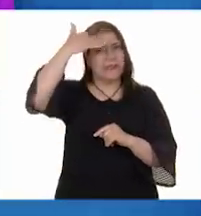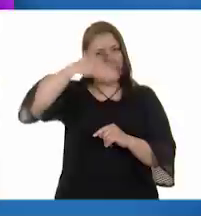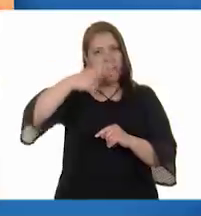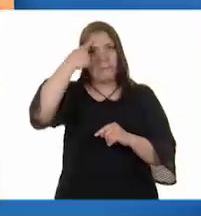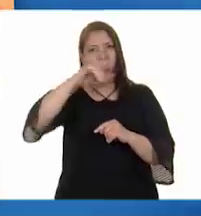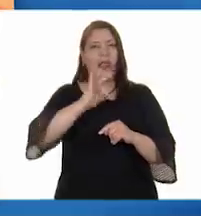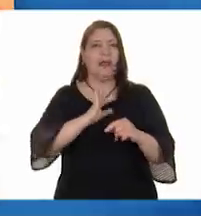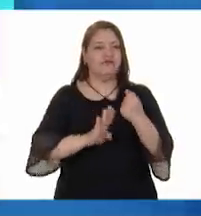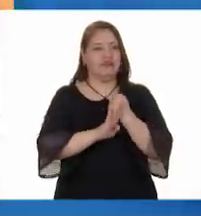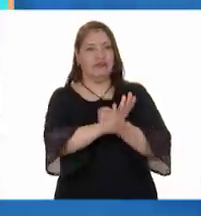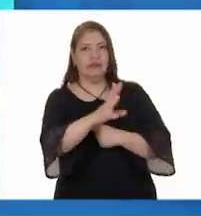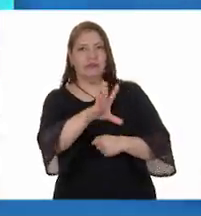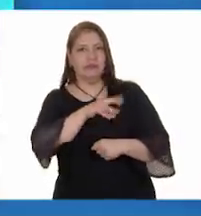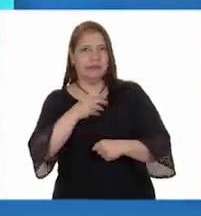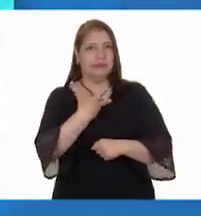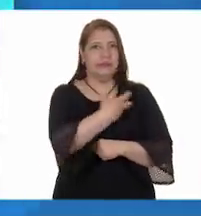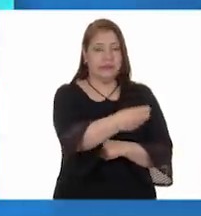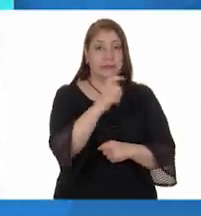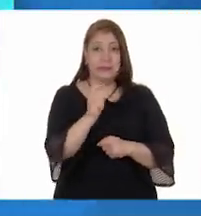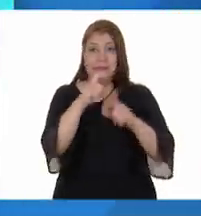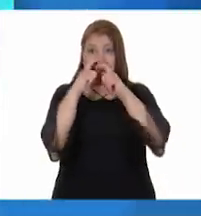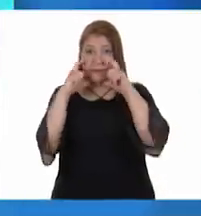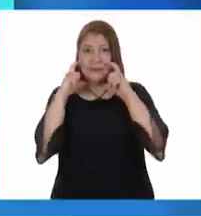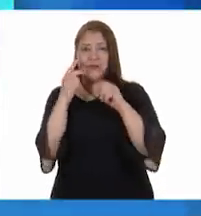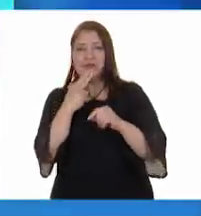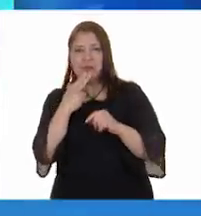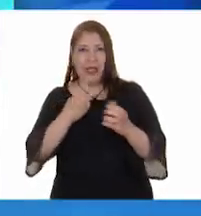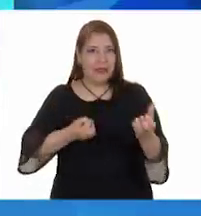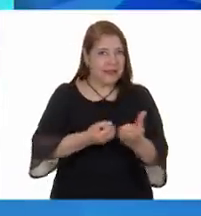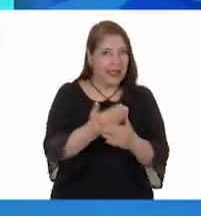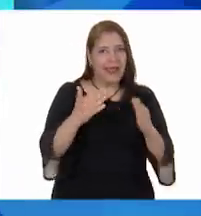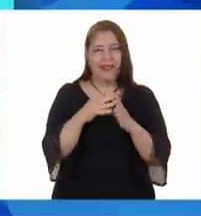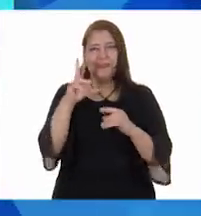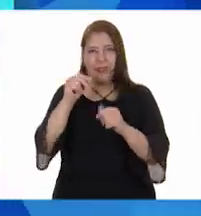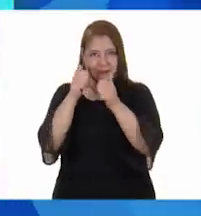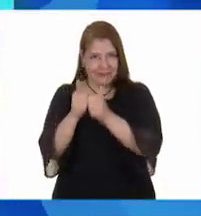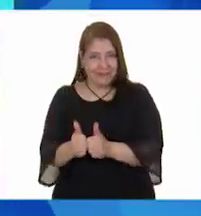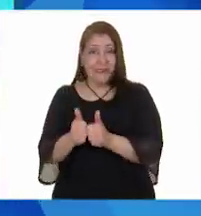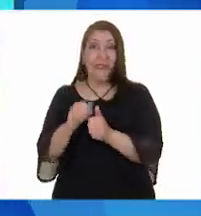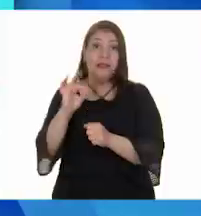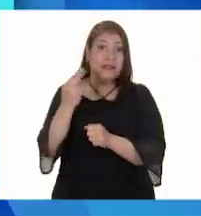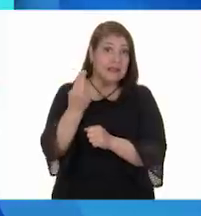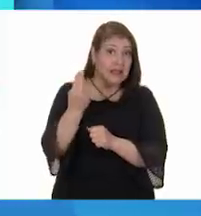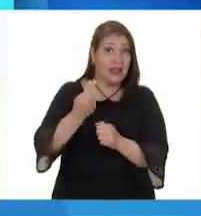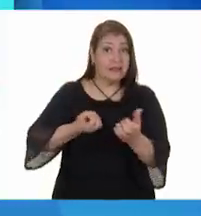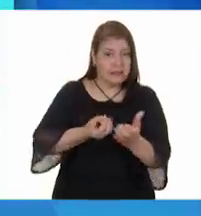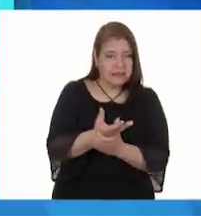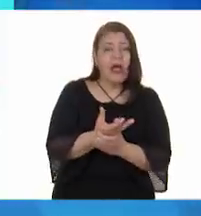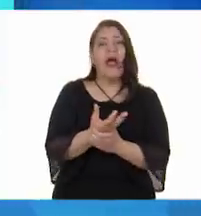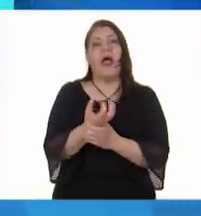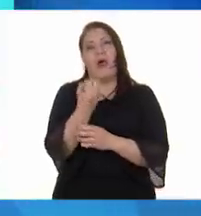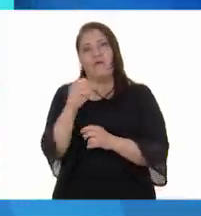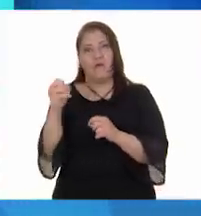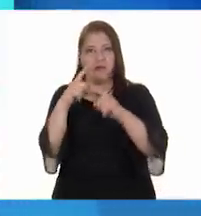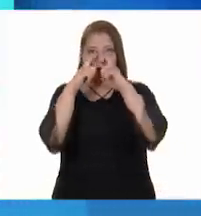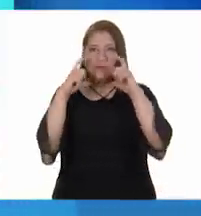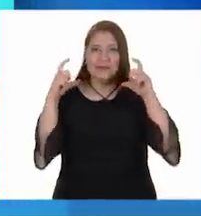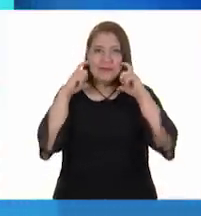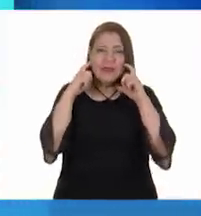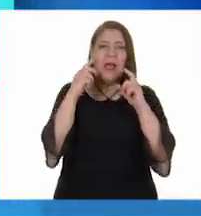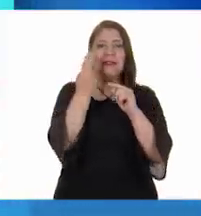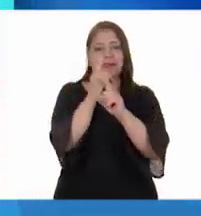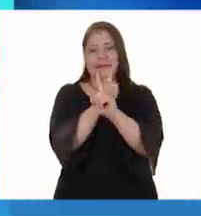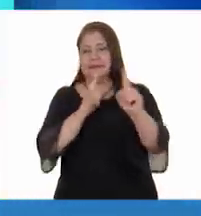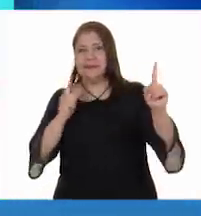contagiarnos. Utiliza cubrebocas. No salgas de casa. Si tienes que hacerlo, recuerda que es obligatorio utilizarlo. Mantén